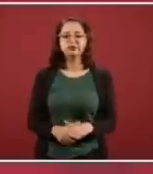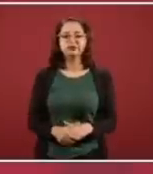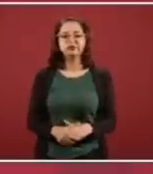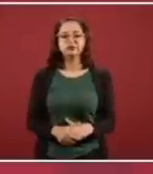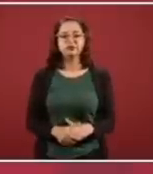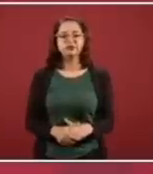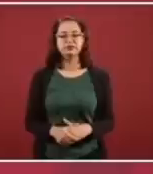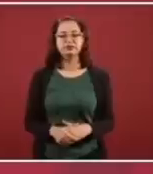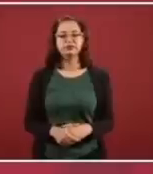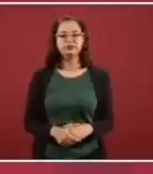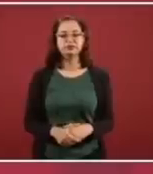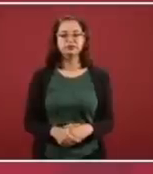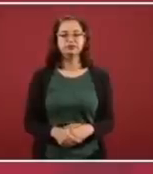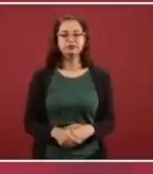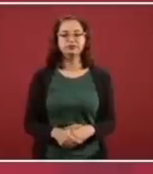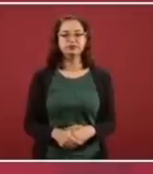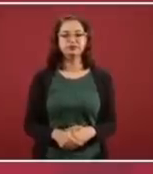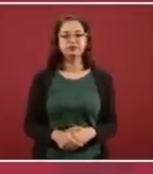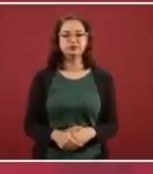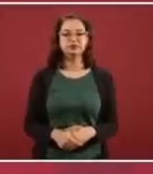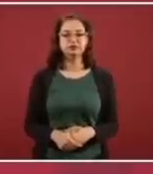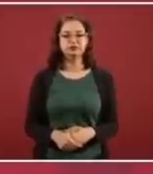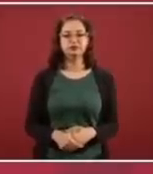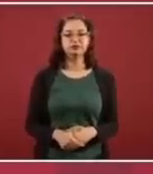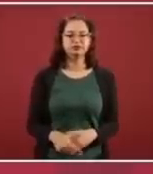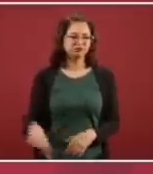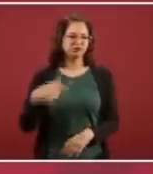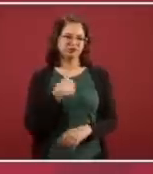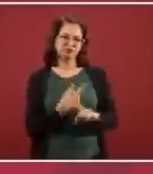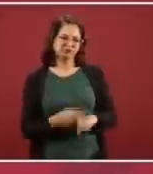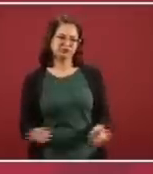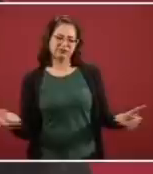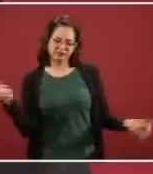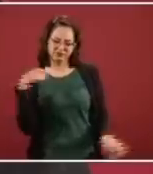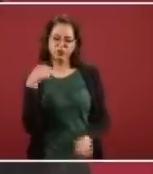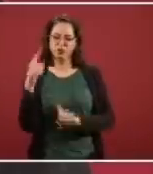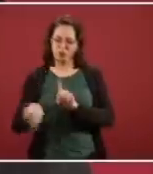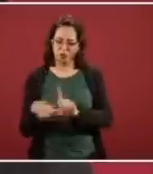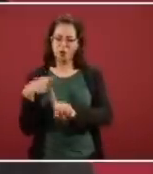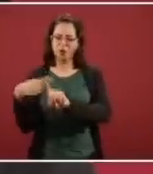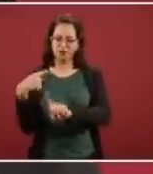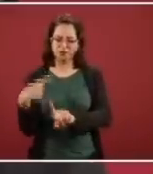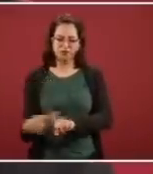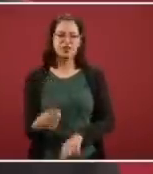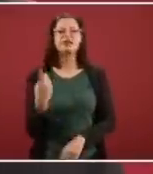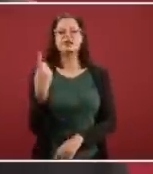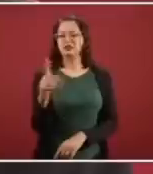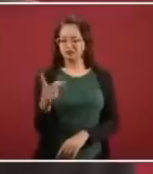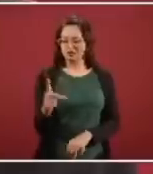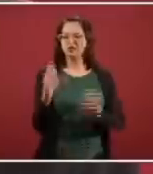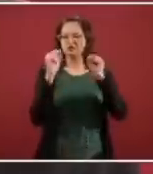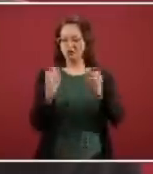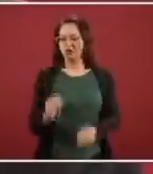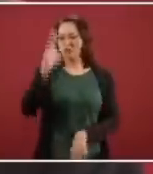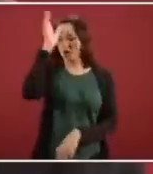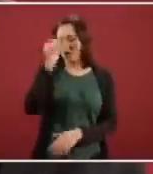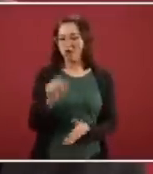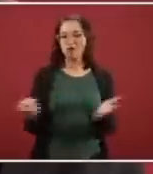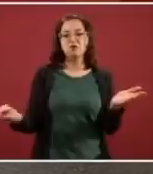Y yo sostuve que estaba optimista y que en diciembre se iba a llegar al